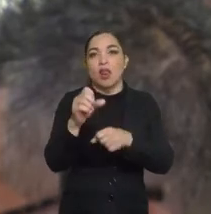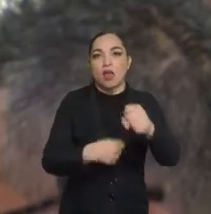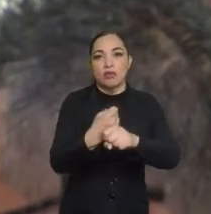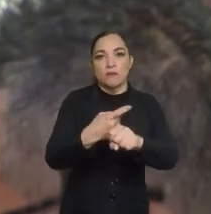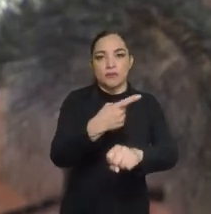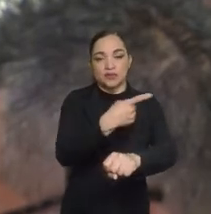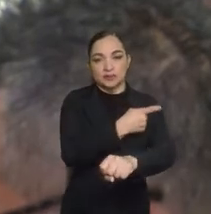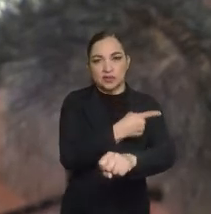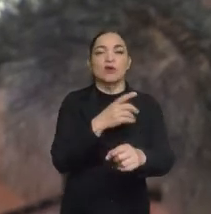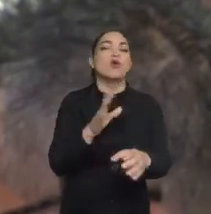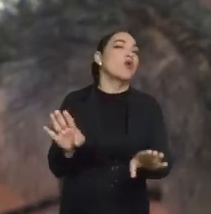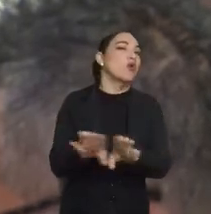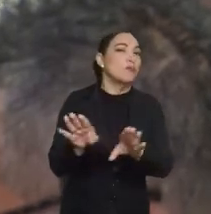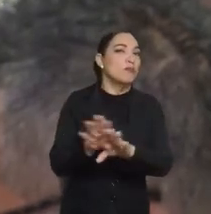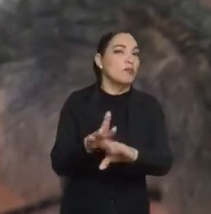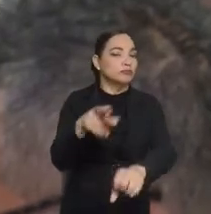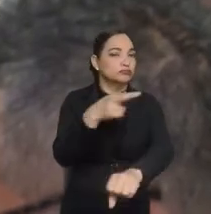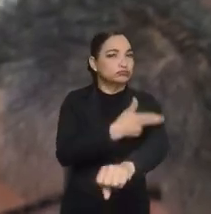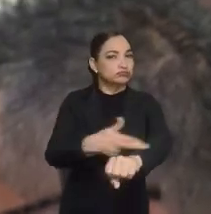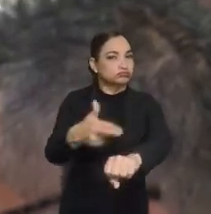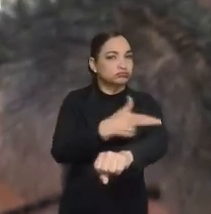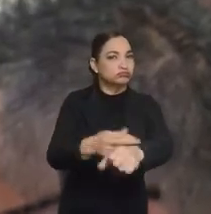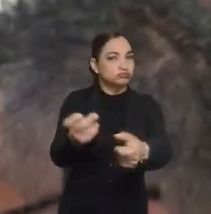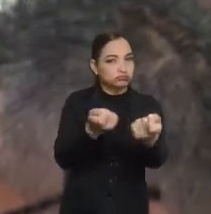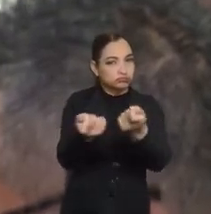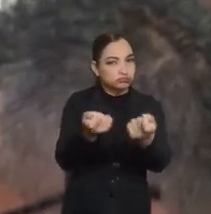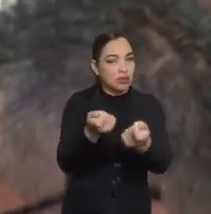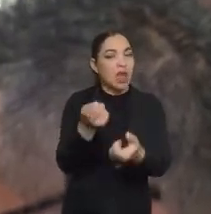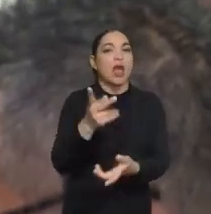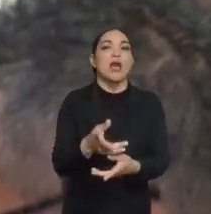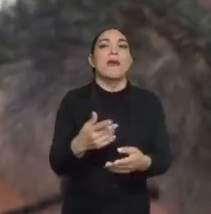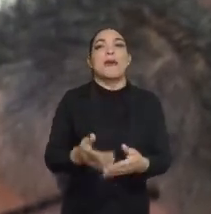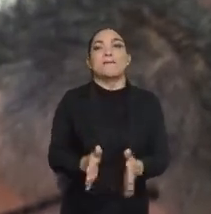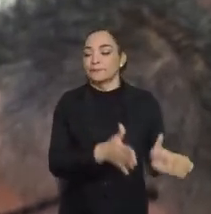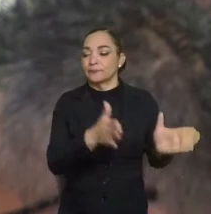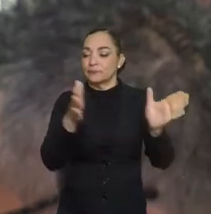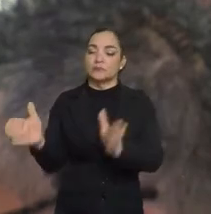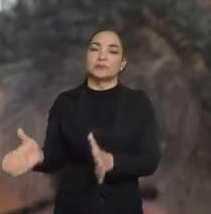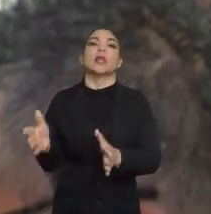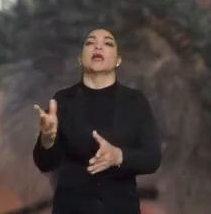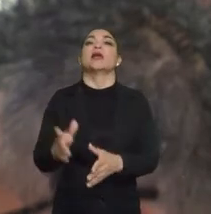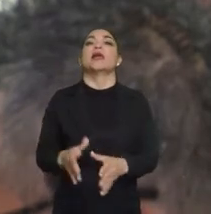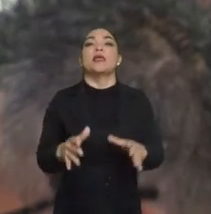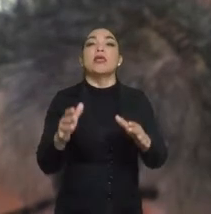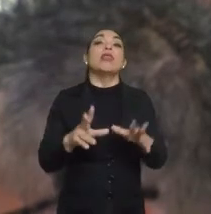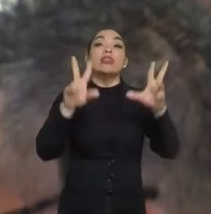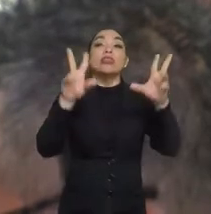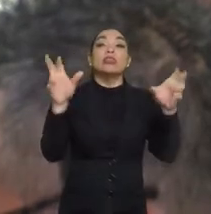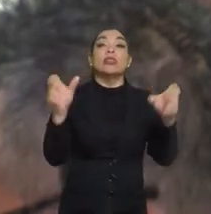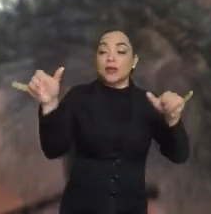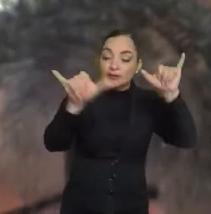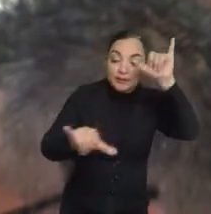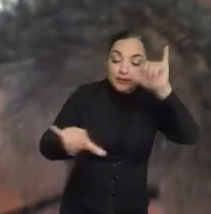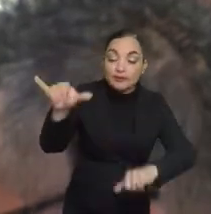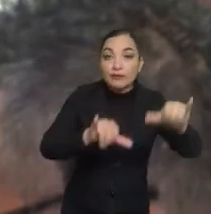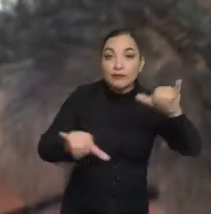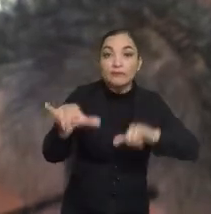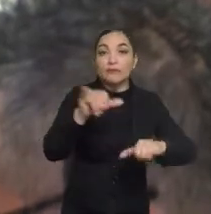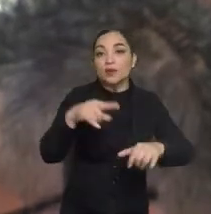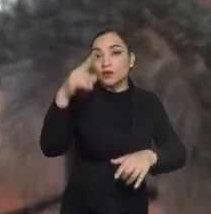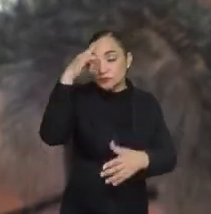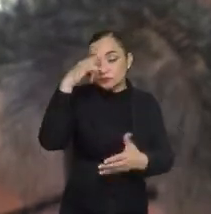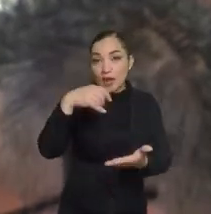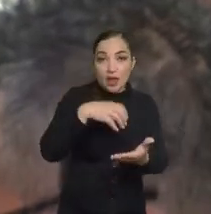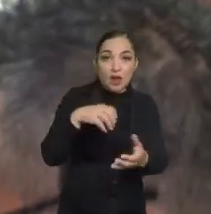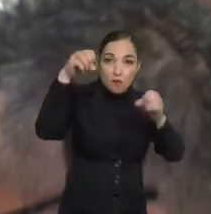irán a tener definiciones al respecto. Y por otro lado, en el tema de los fertilizantes, honestamente busqué al secretario la semana